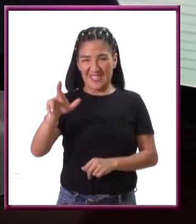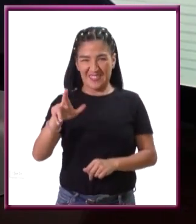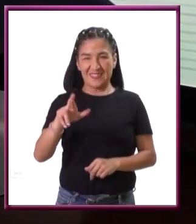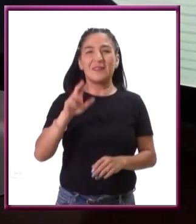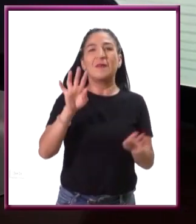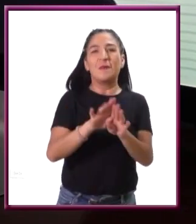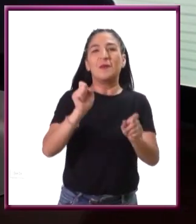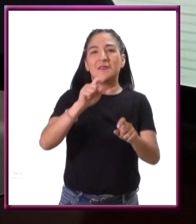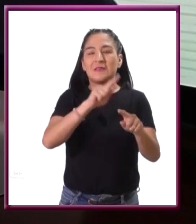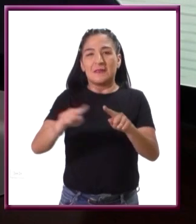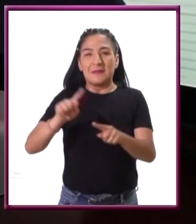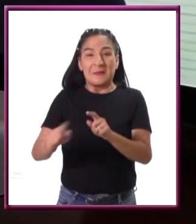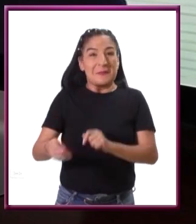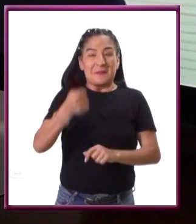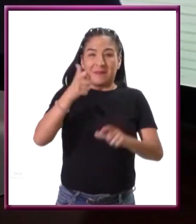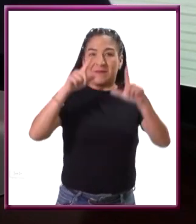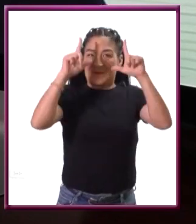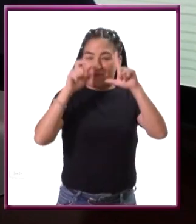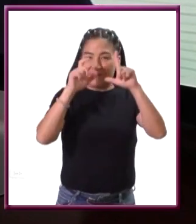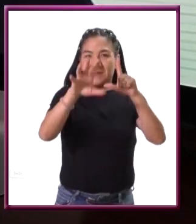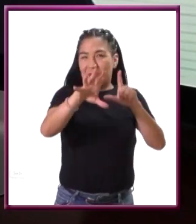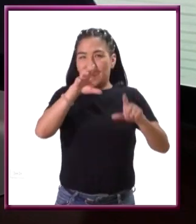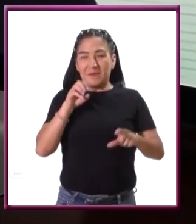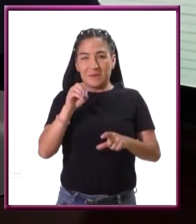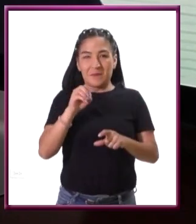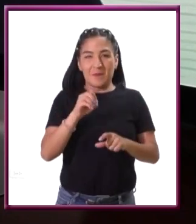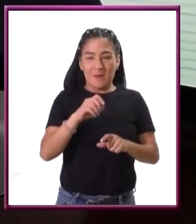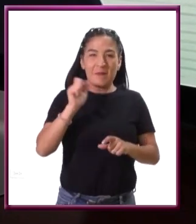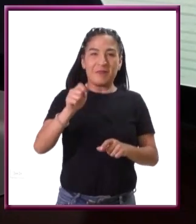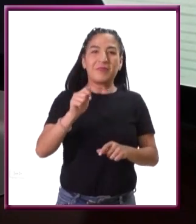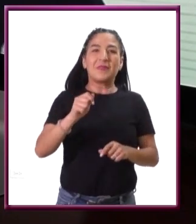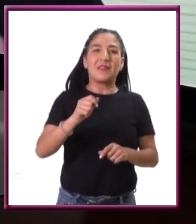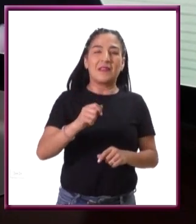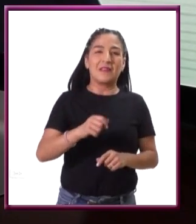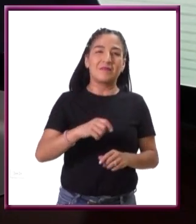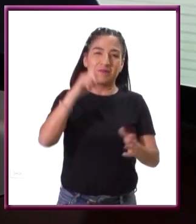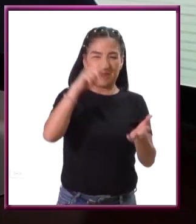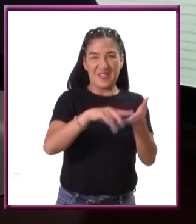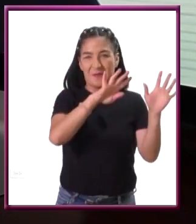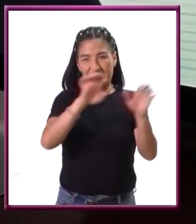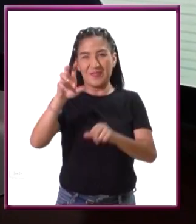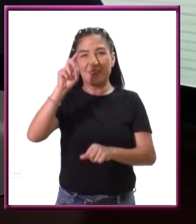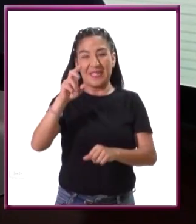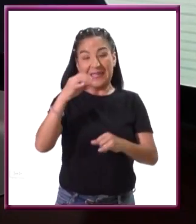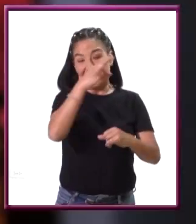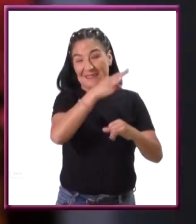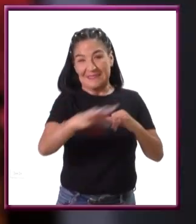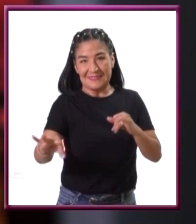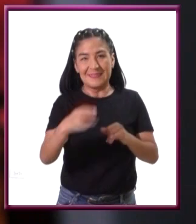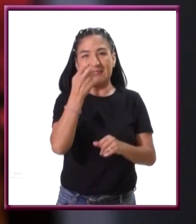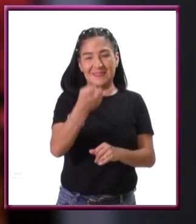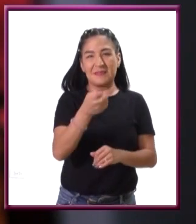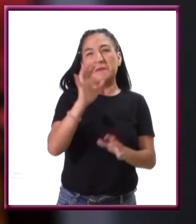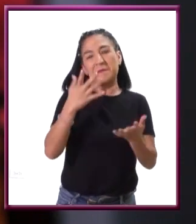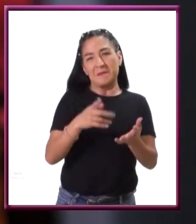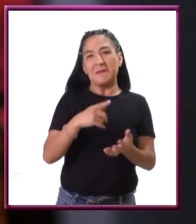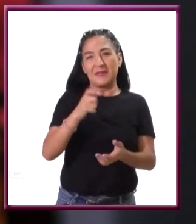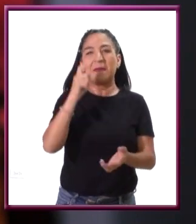famosos daguerrotipos eran las primeras. Estas fotografías corresponden a finales de los años 30 del siglo XVIII, estamos hablando